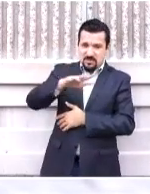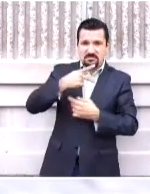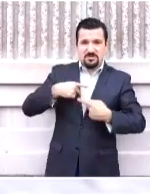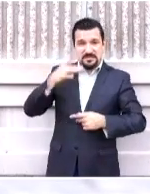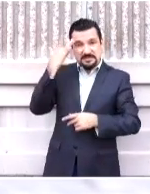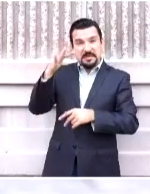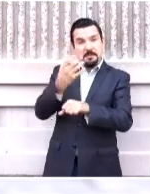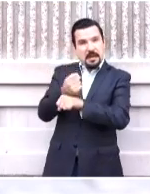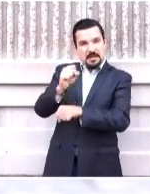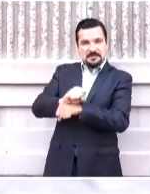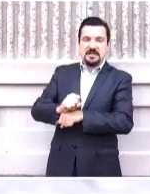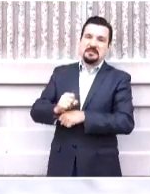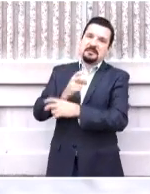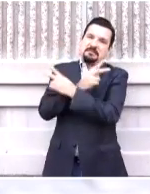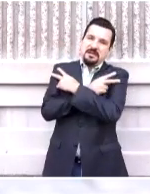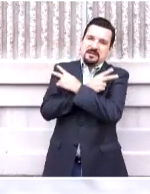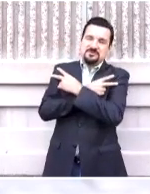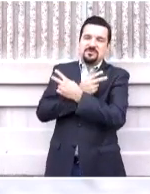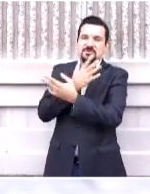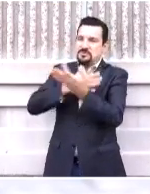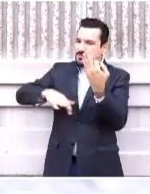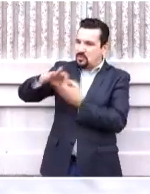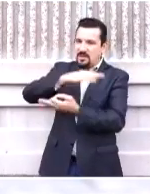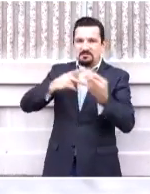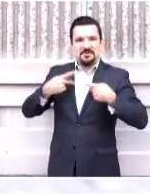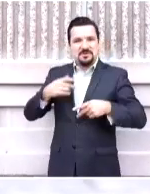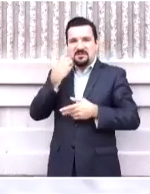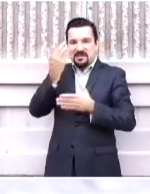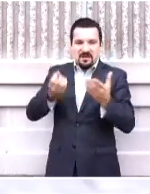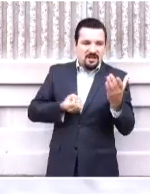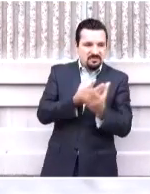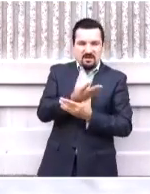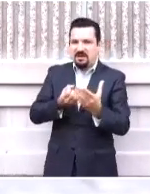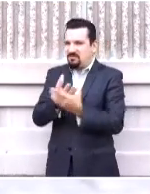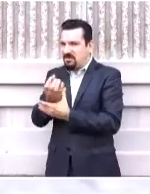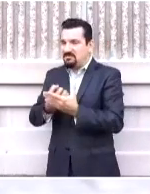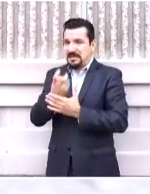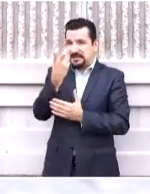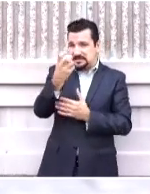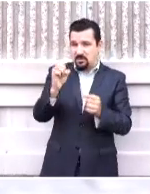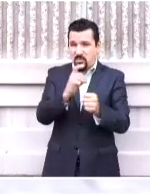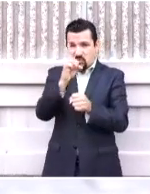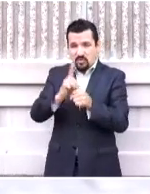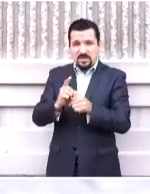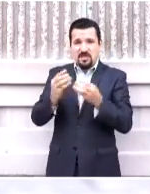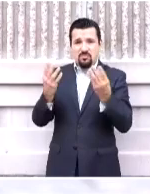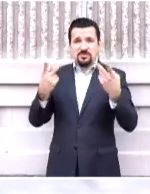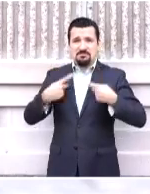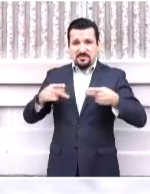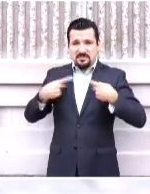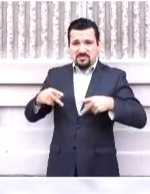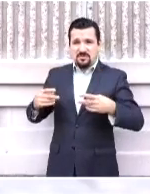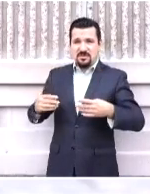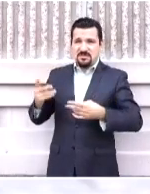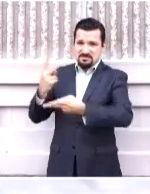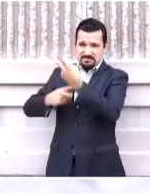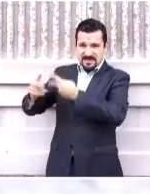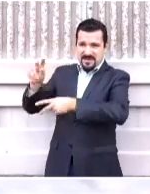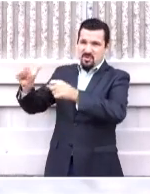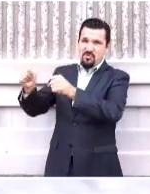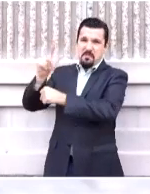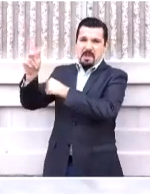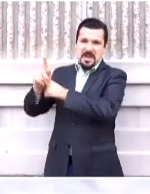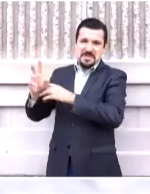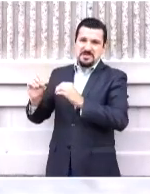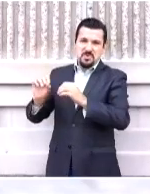¿no? Entendemos que en esta es una oportunidad que muchos paisanos, muchos